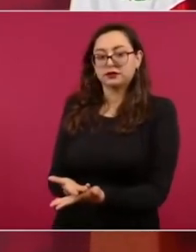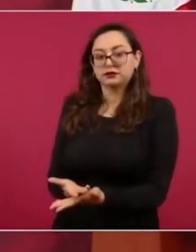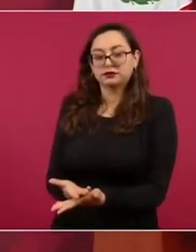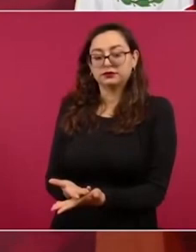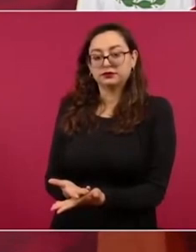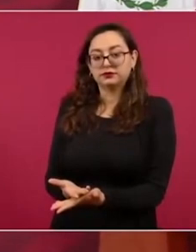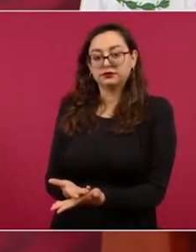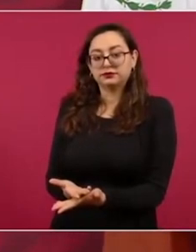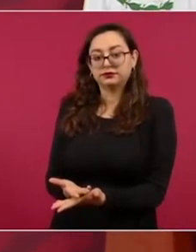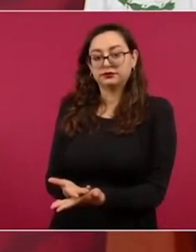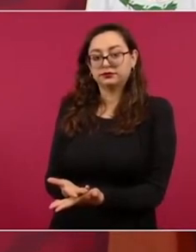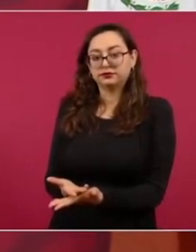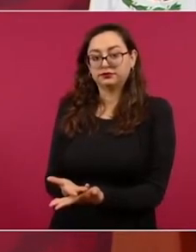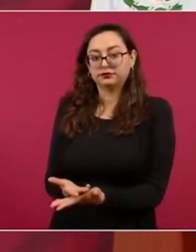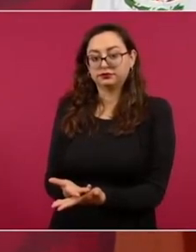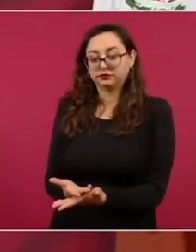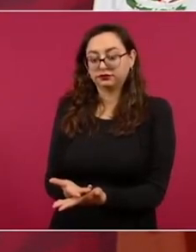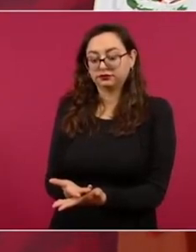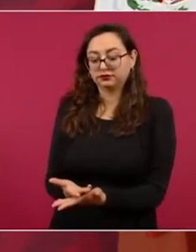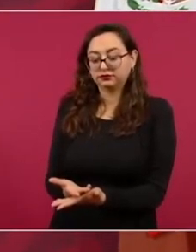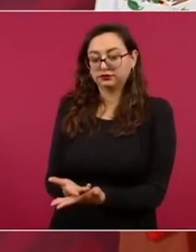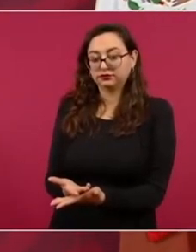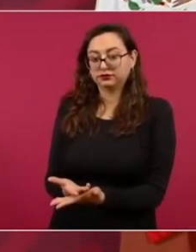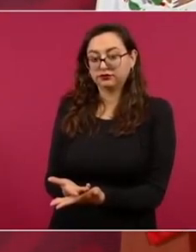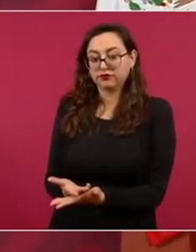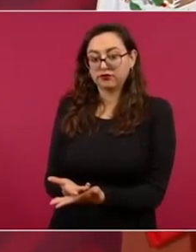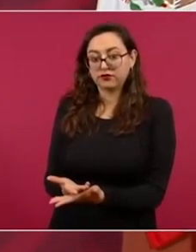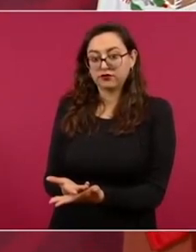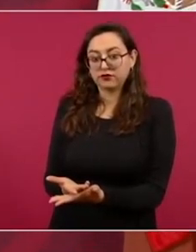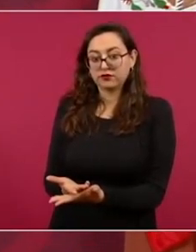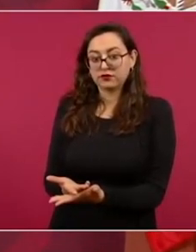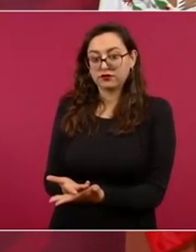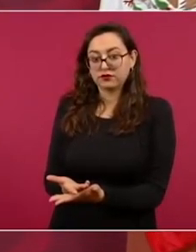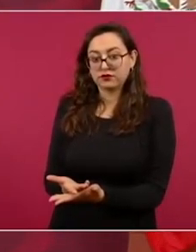es que